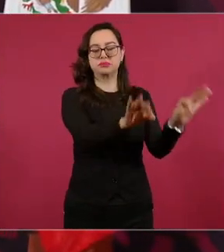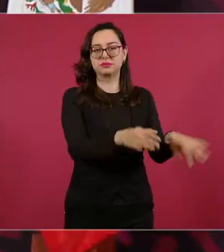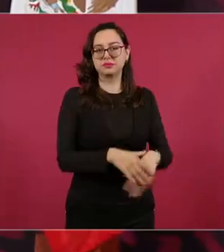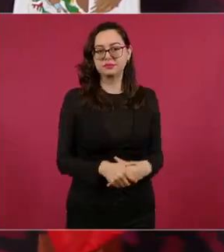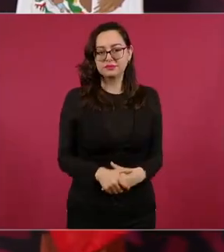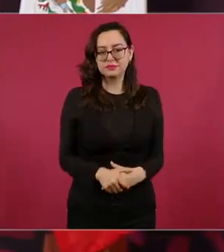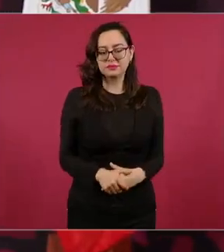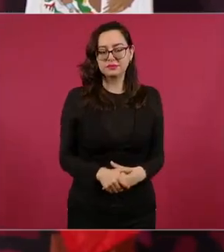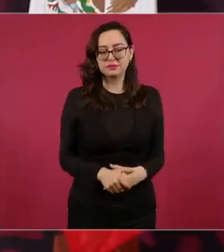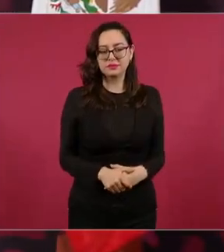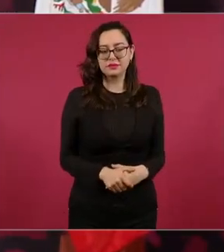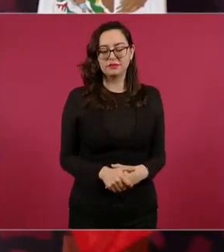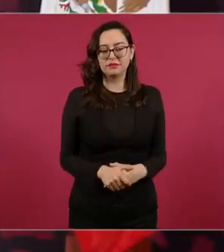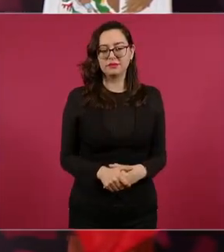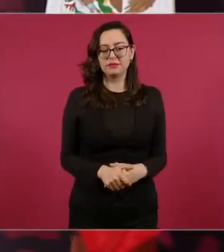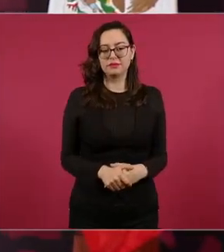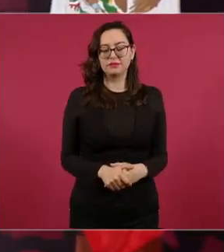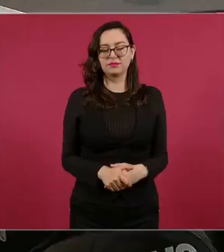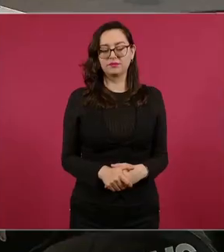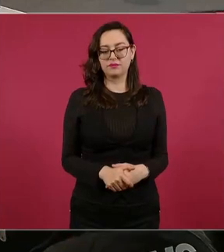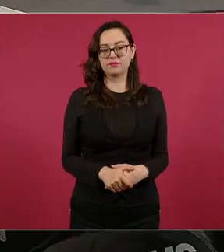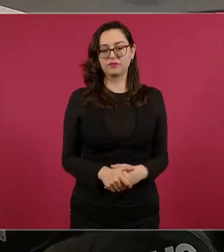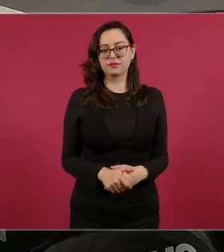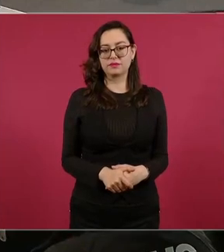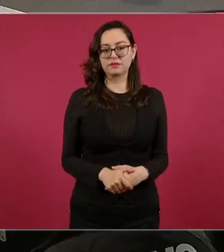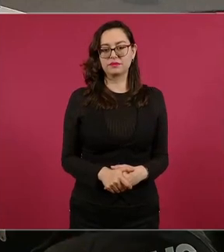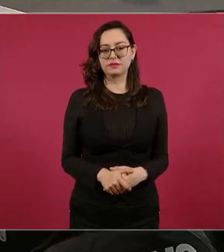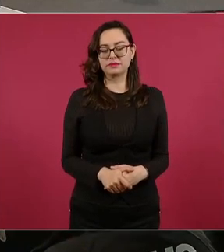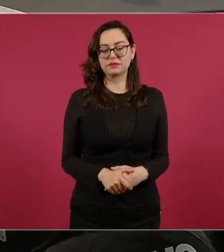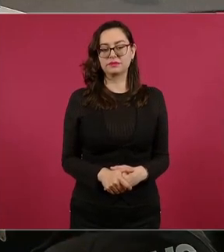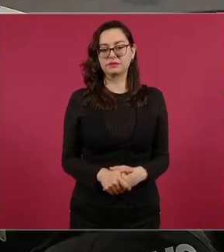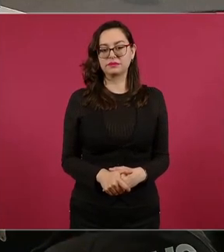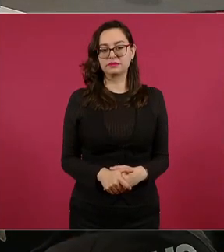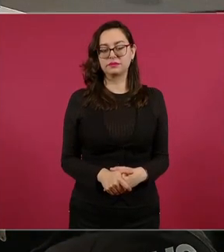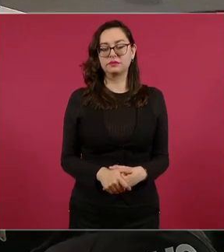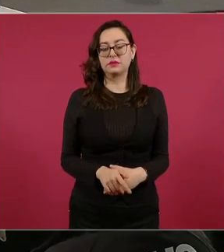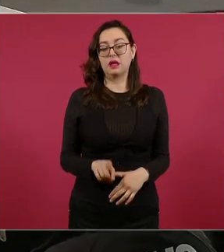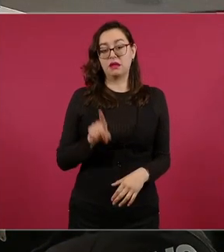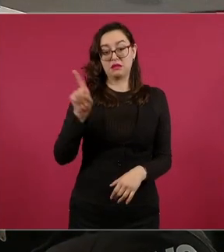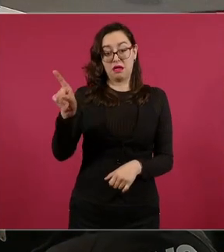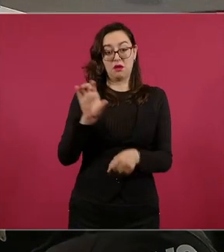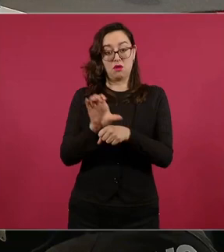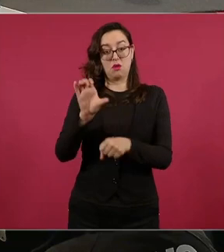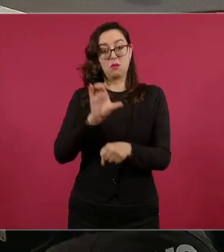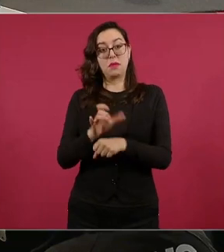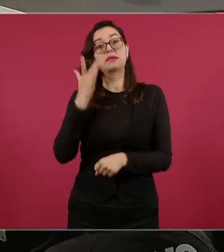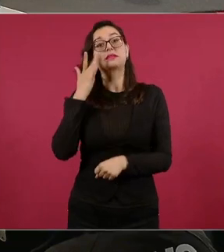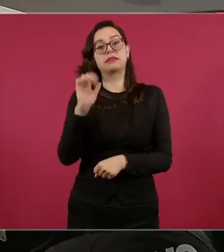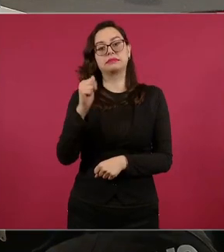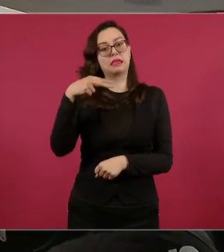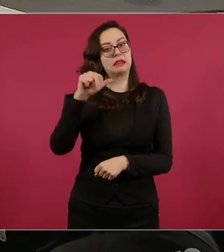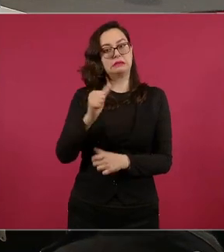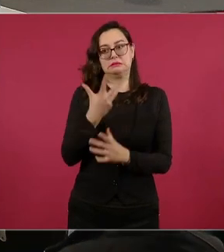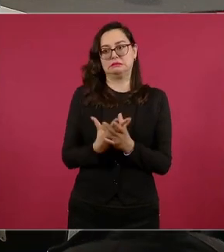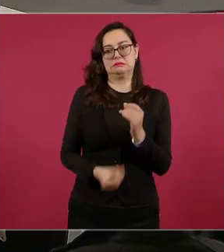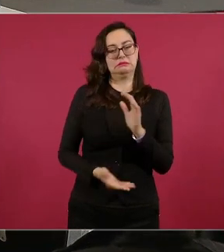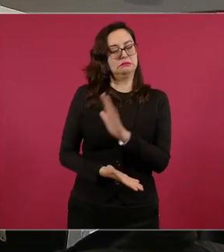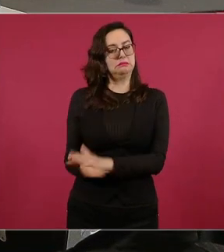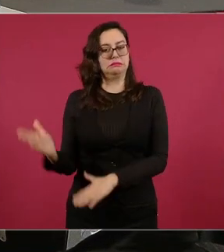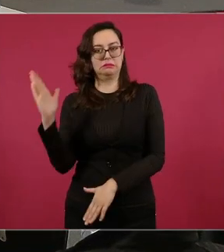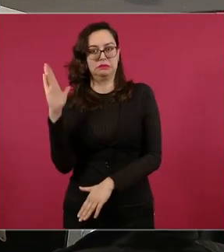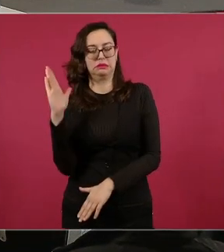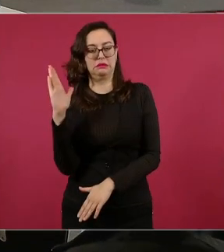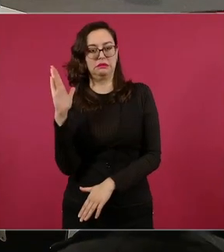en una carta que le envía a Santana, que está en el exilio en Colombia después de la